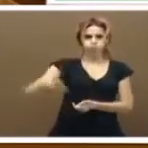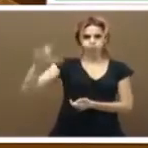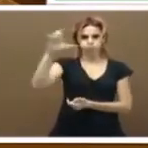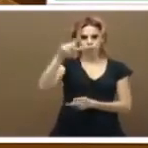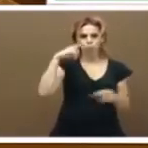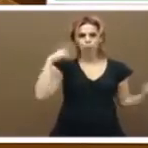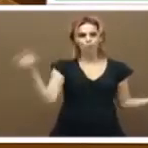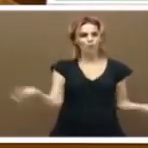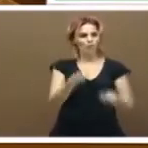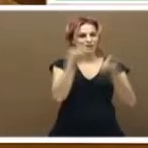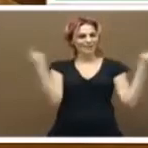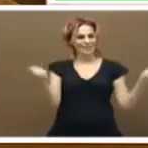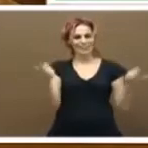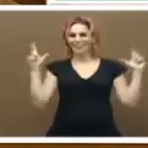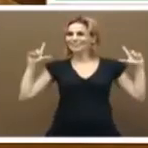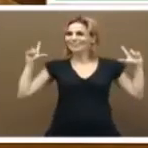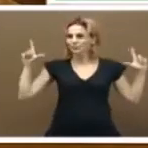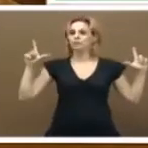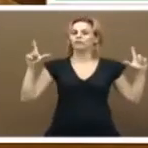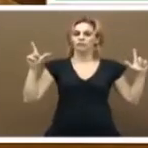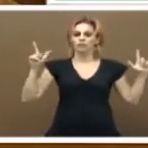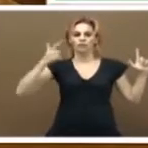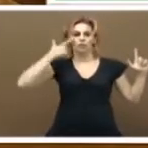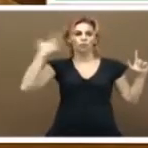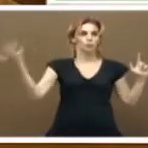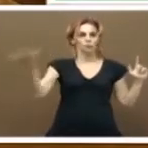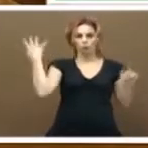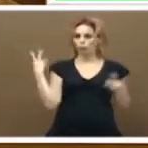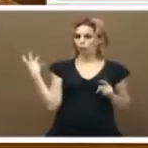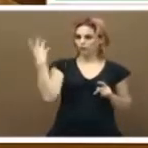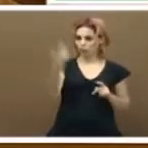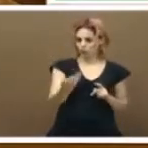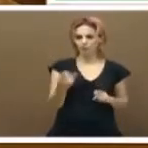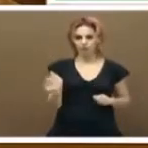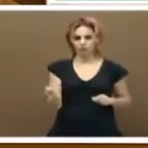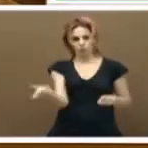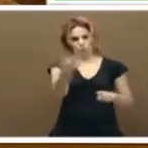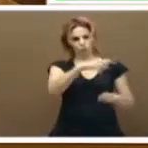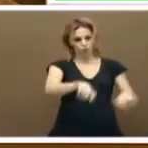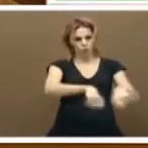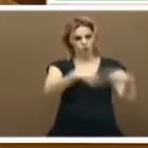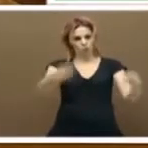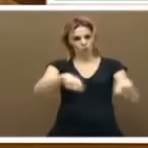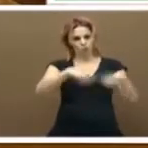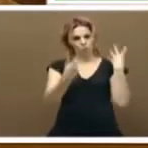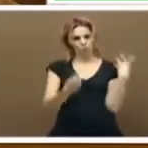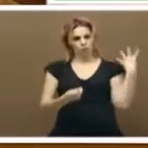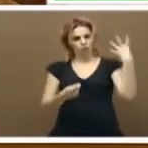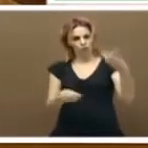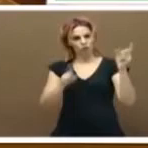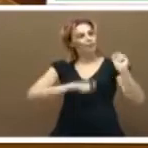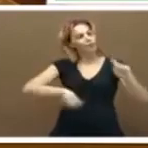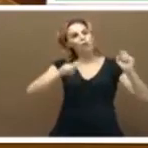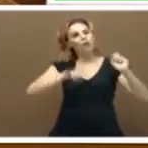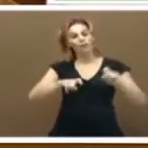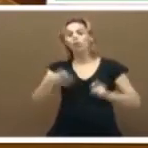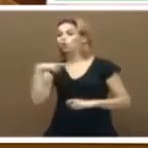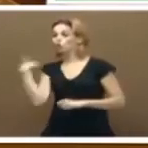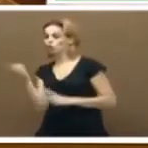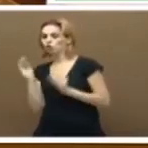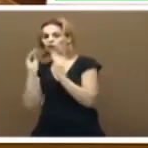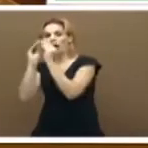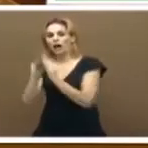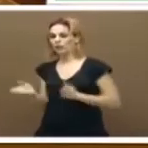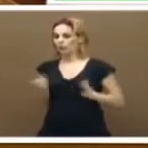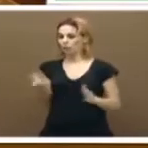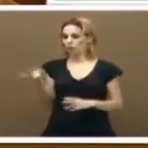su publicidad y marketing extraordinario que han tenido estos 4 años. Ustedes destrozan durante 4 años la educación y nosotros recomponemos en solo